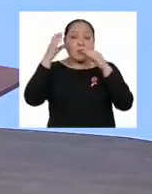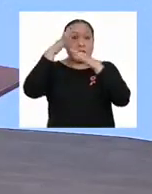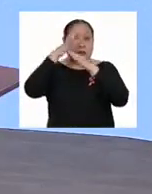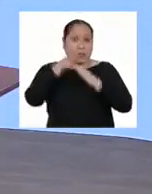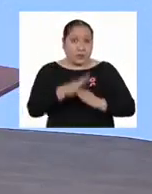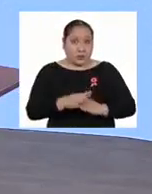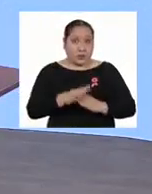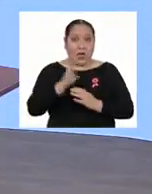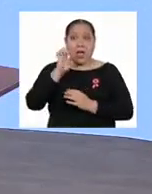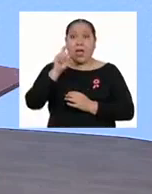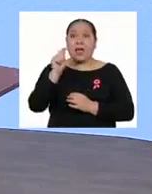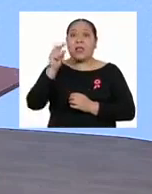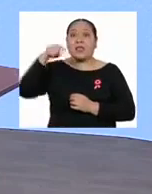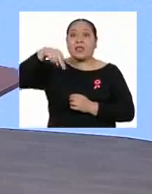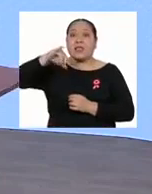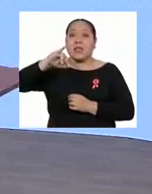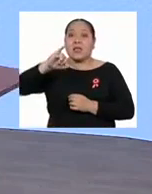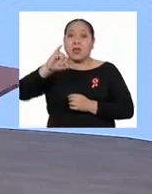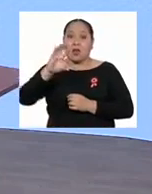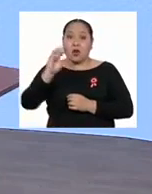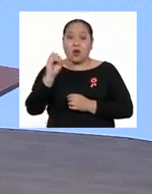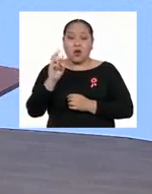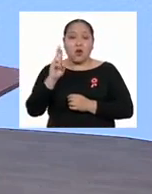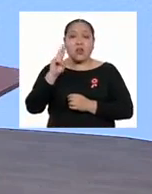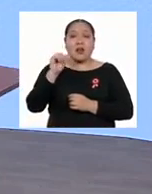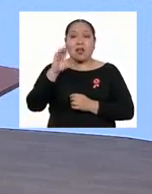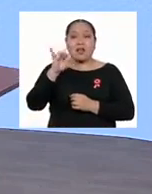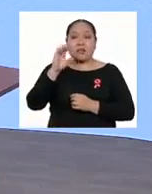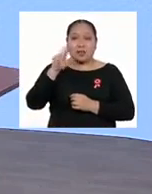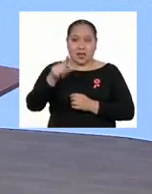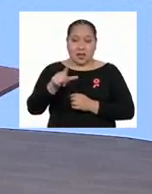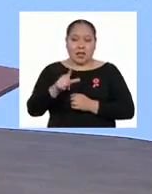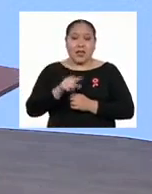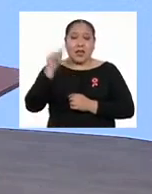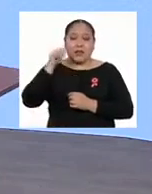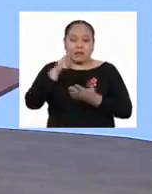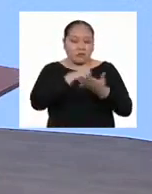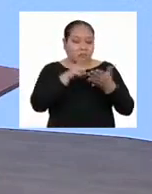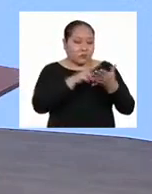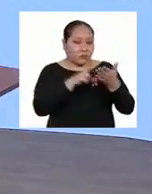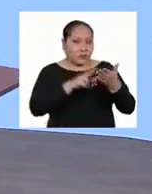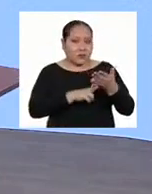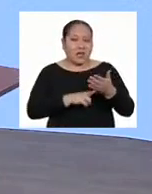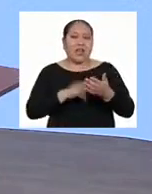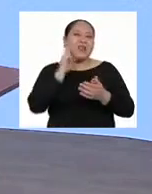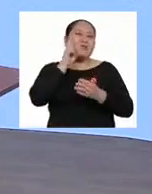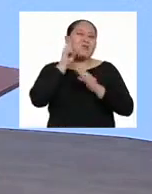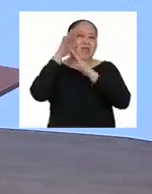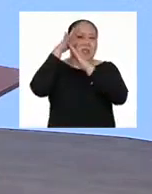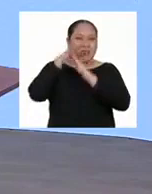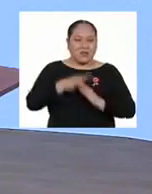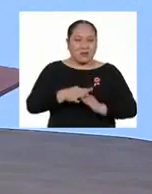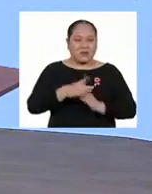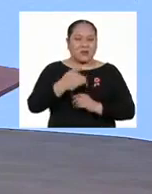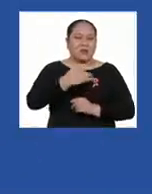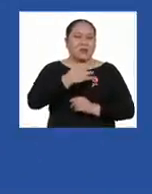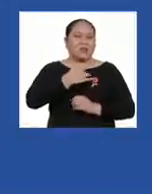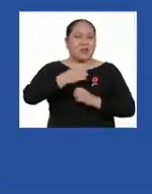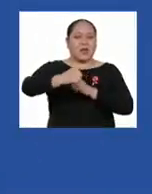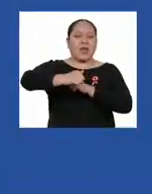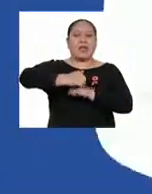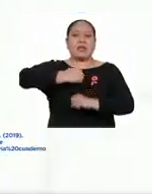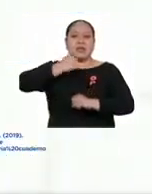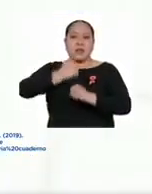discriminación étnico-racial. Esta vez leyendo el texto El racismo afecta a la confianza en uno mismo, de Jacqueline